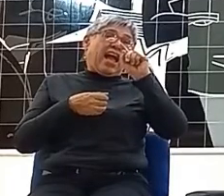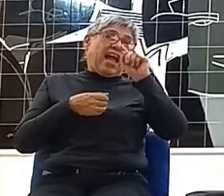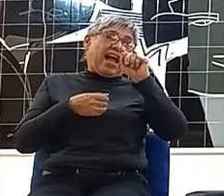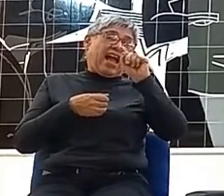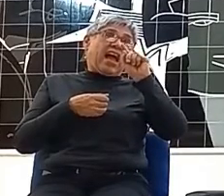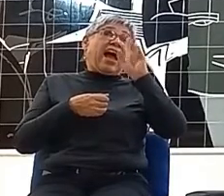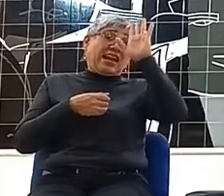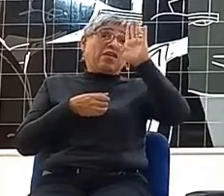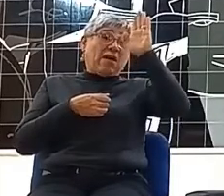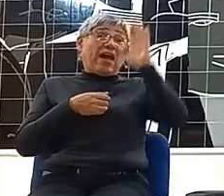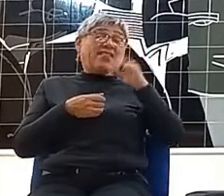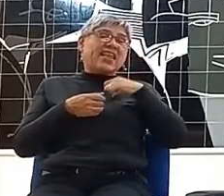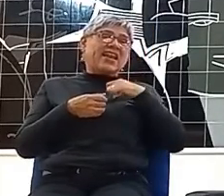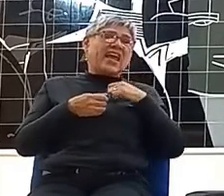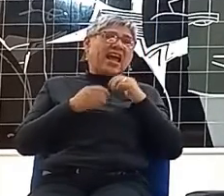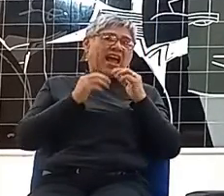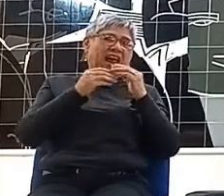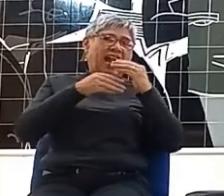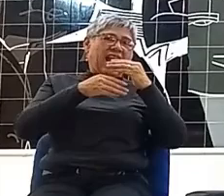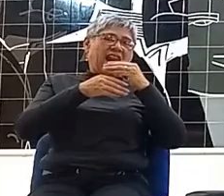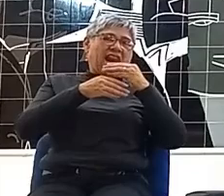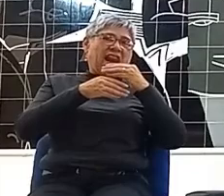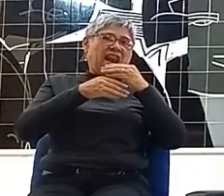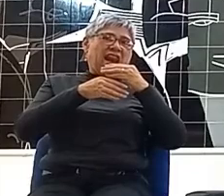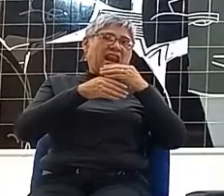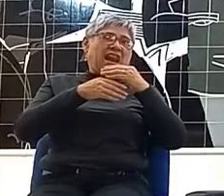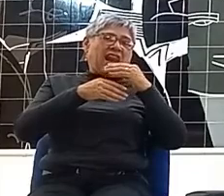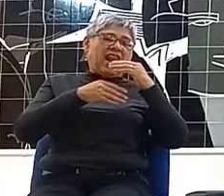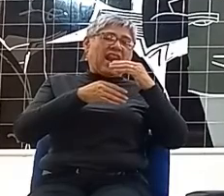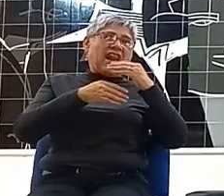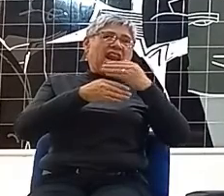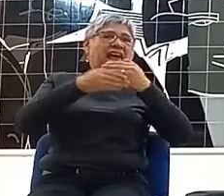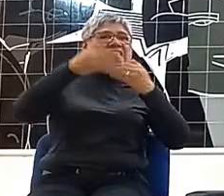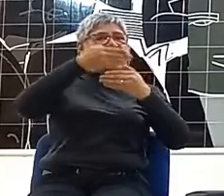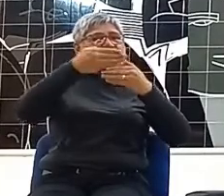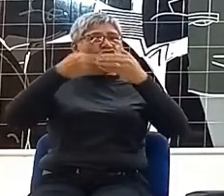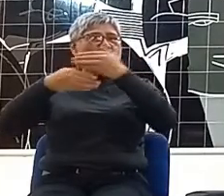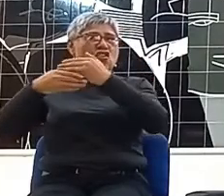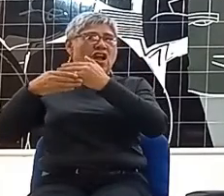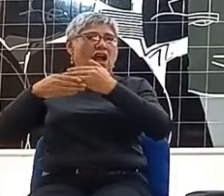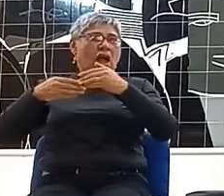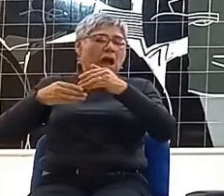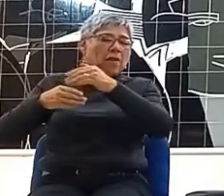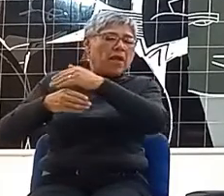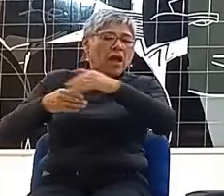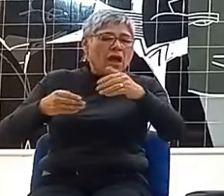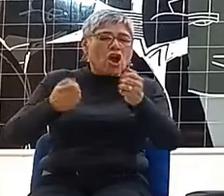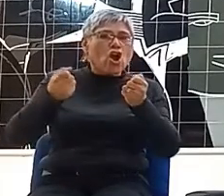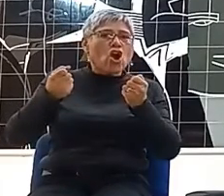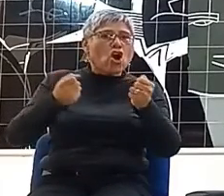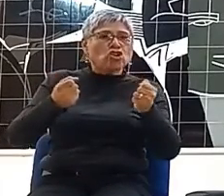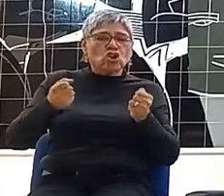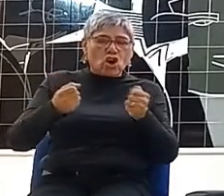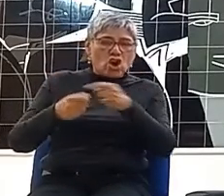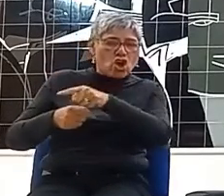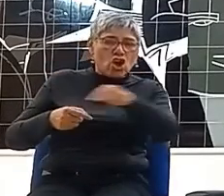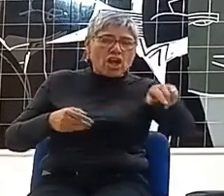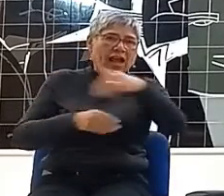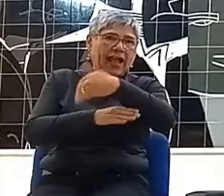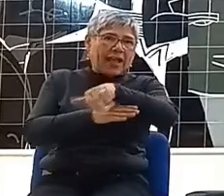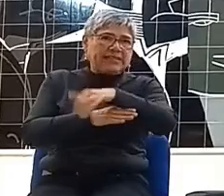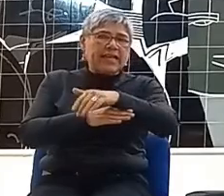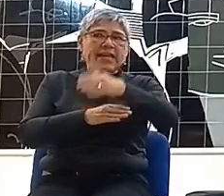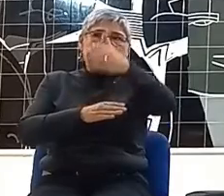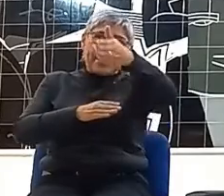de altillo, ¿sí? Había un control sobre dos calles, una calle y una carrera,